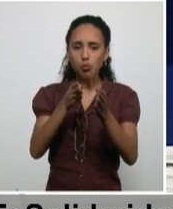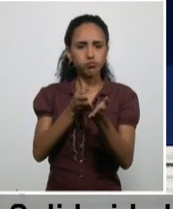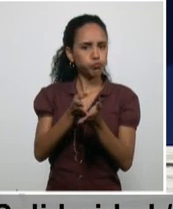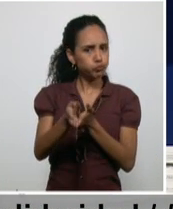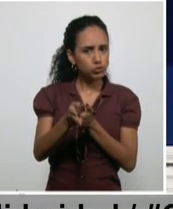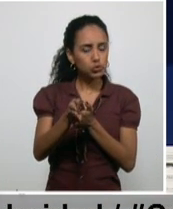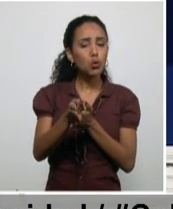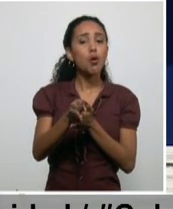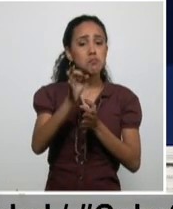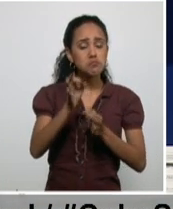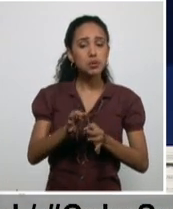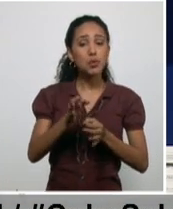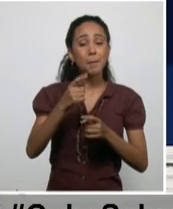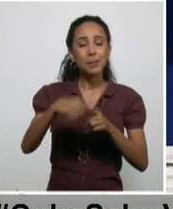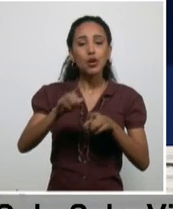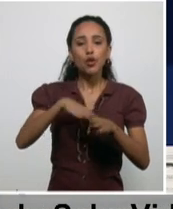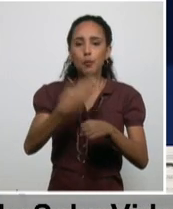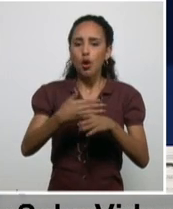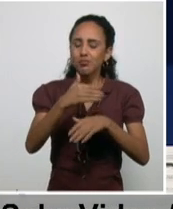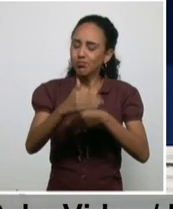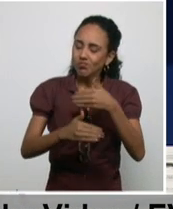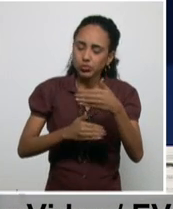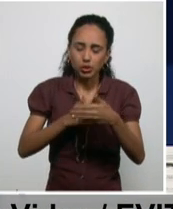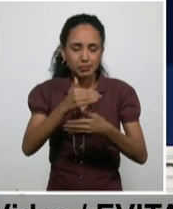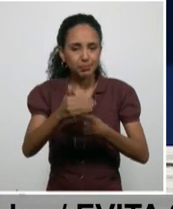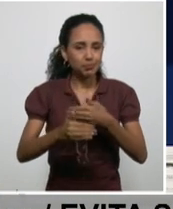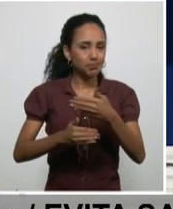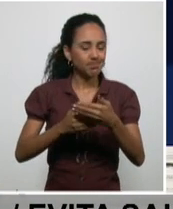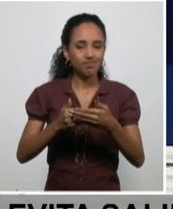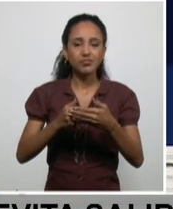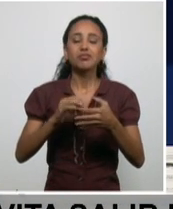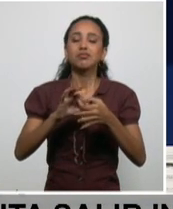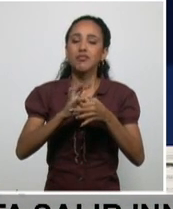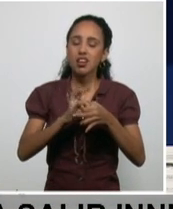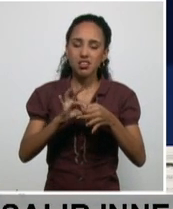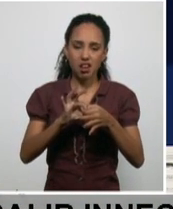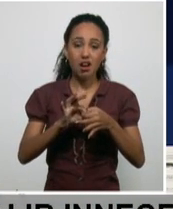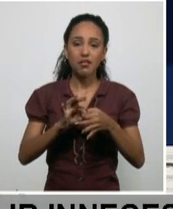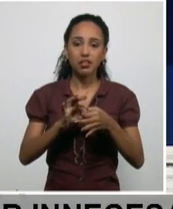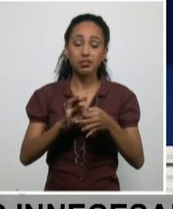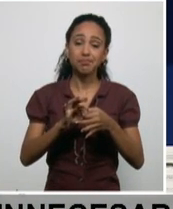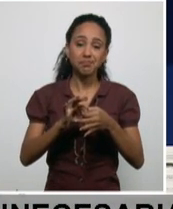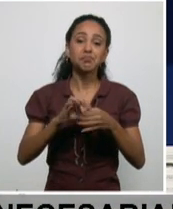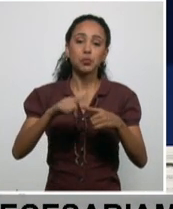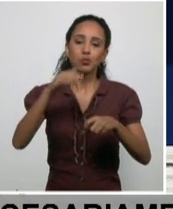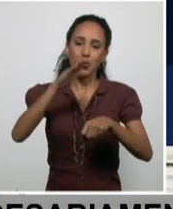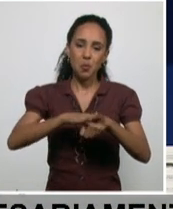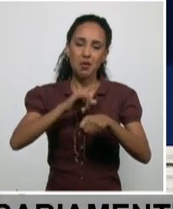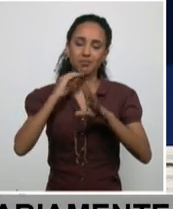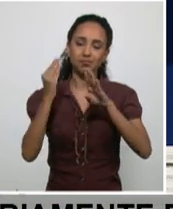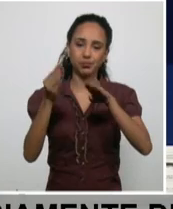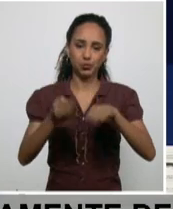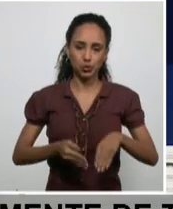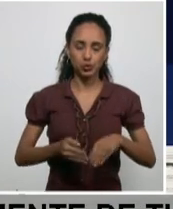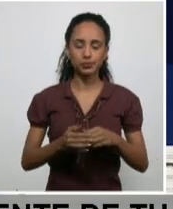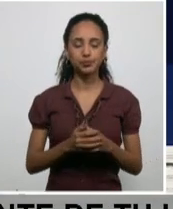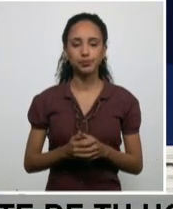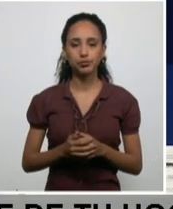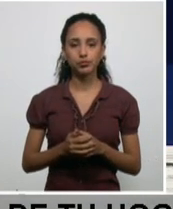y realmente las complicaciones que presentó conllevaron a que falleciera también. Como ustedes